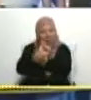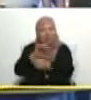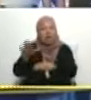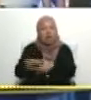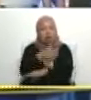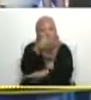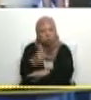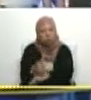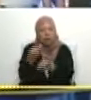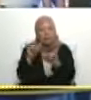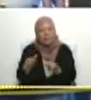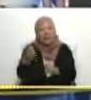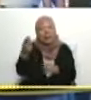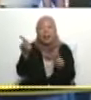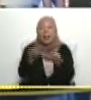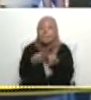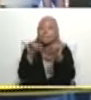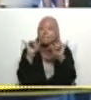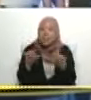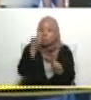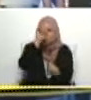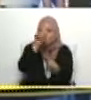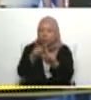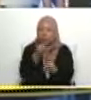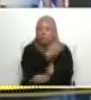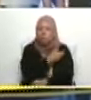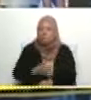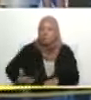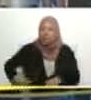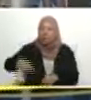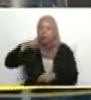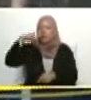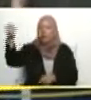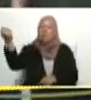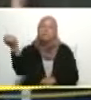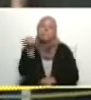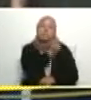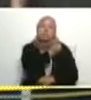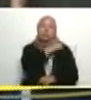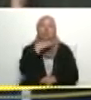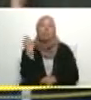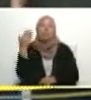contemplado el asesinato del presidente de la República Bolivariana